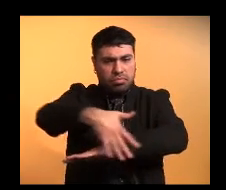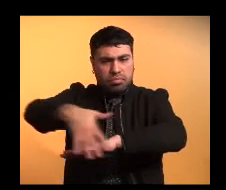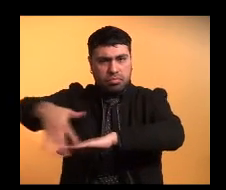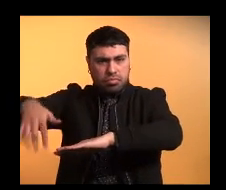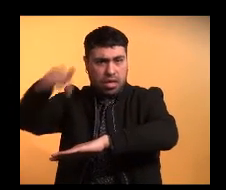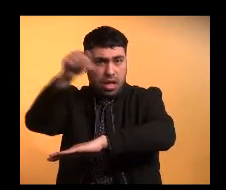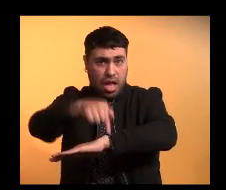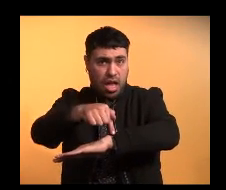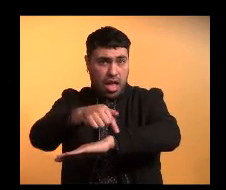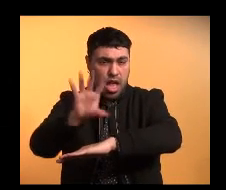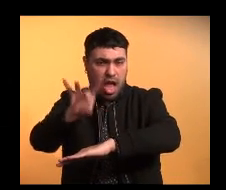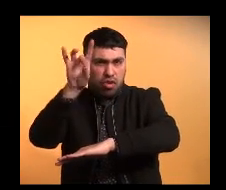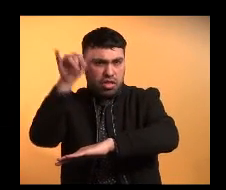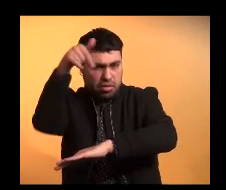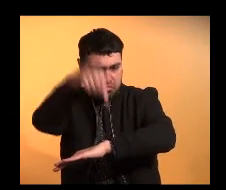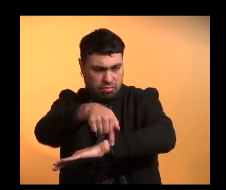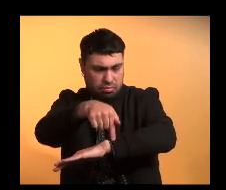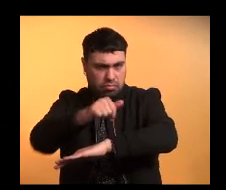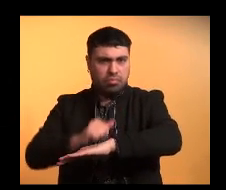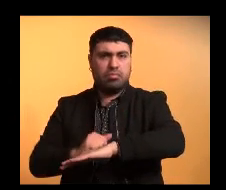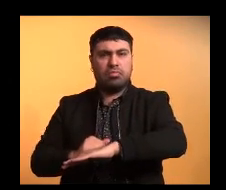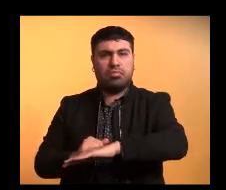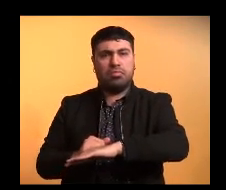Península Antártica.